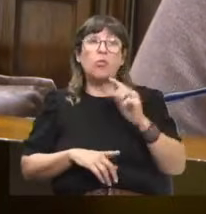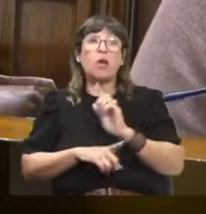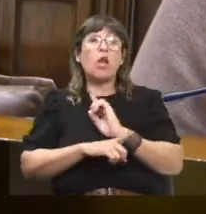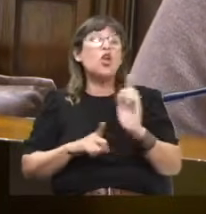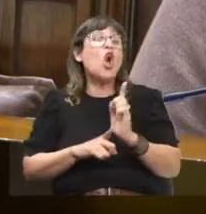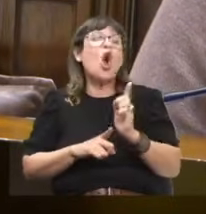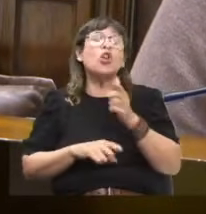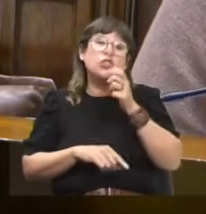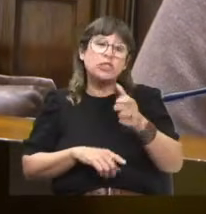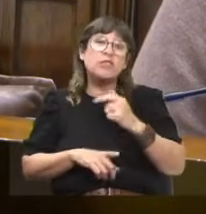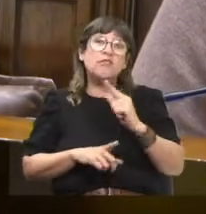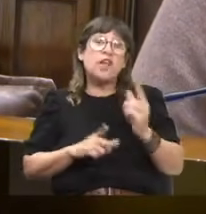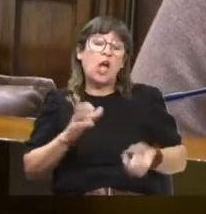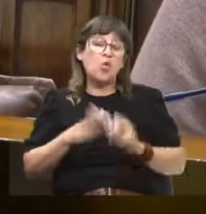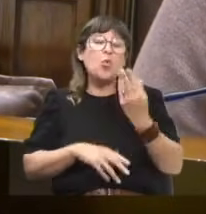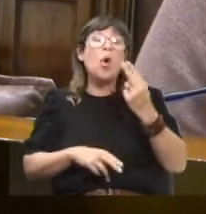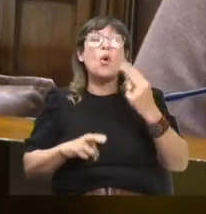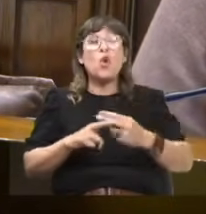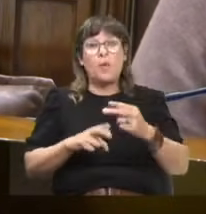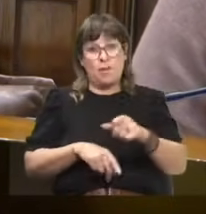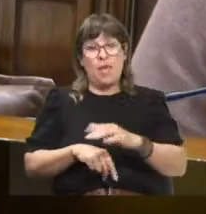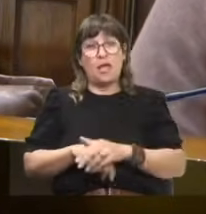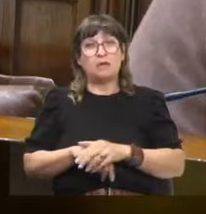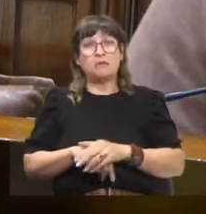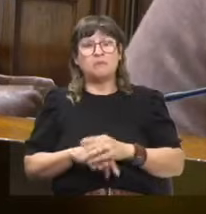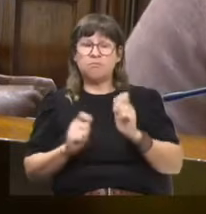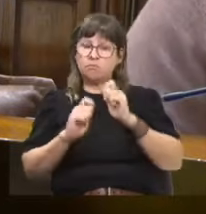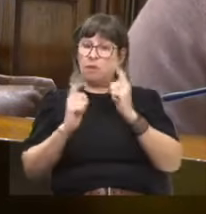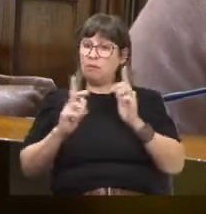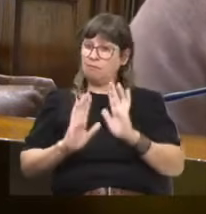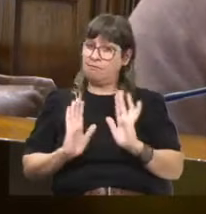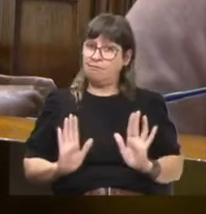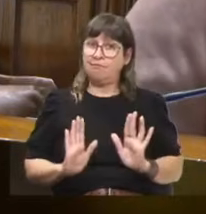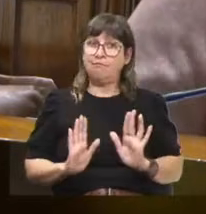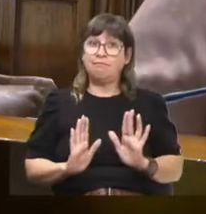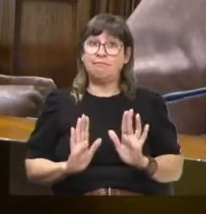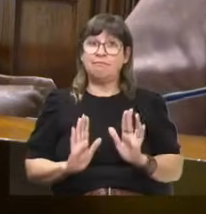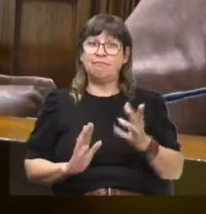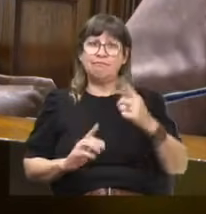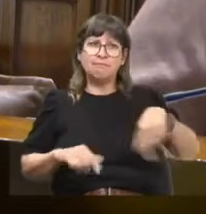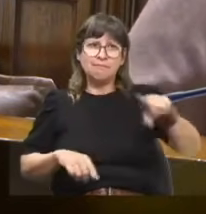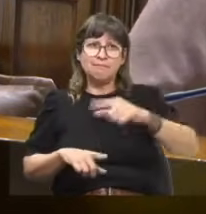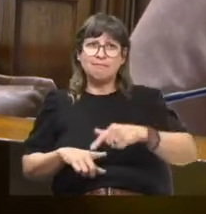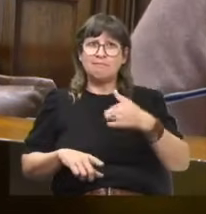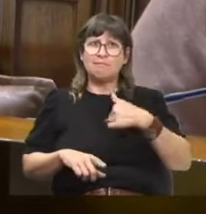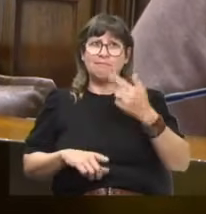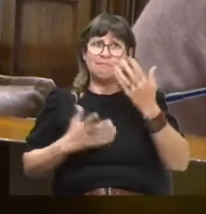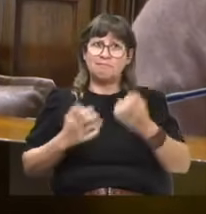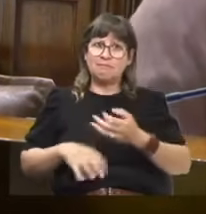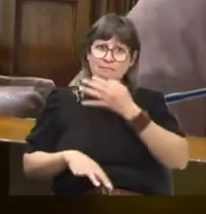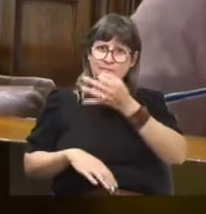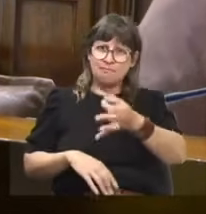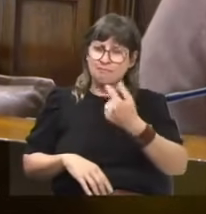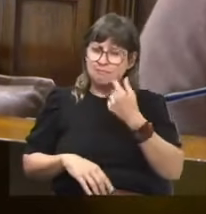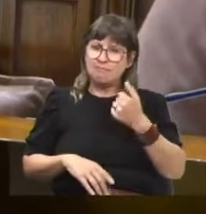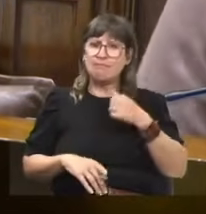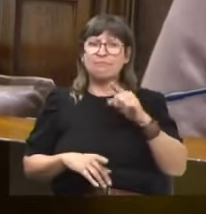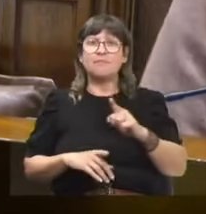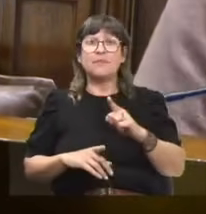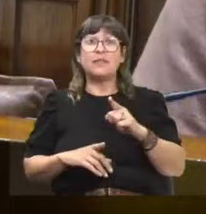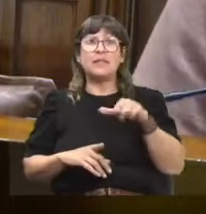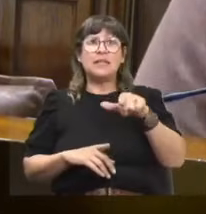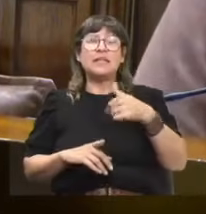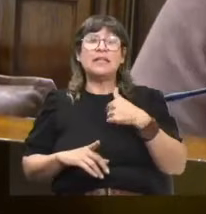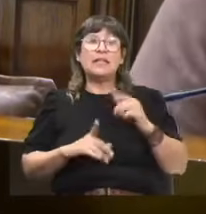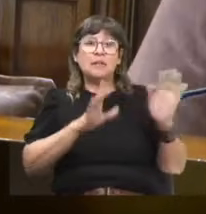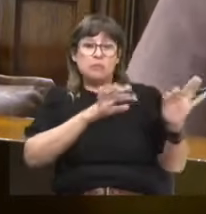un nuevo nombramiento. Es llamativo, como quienes sostienen la interpretación pie de letrista y literal